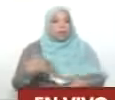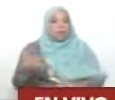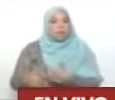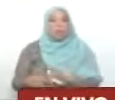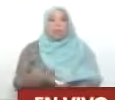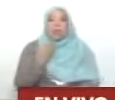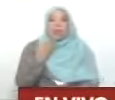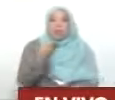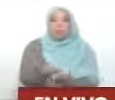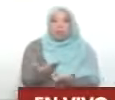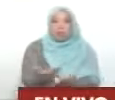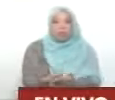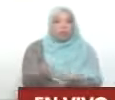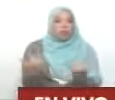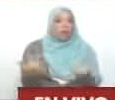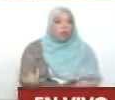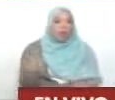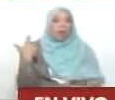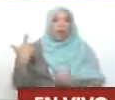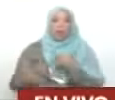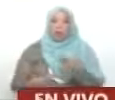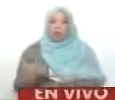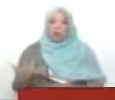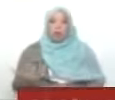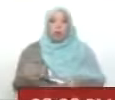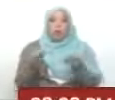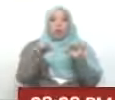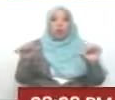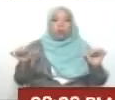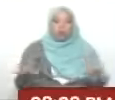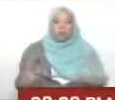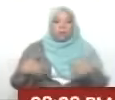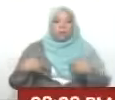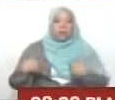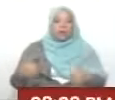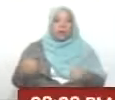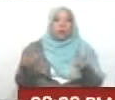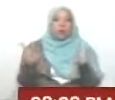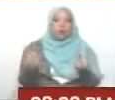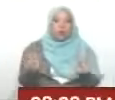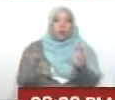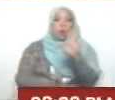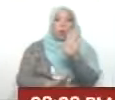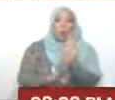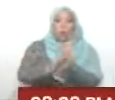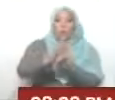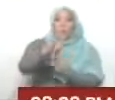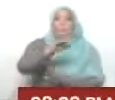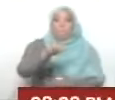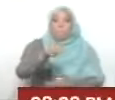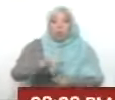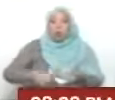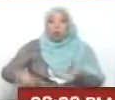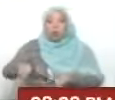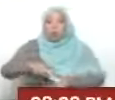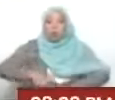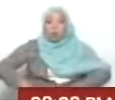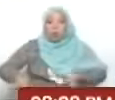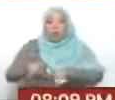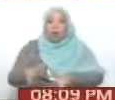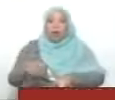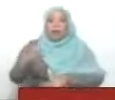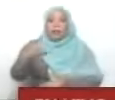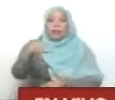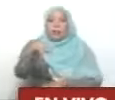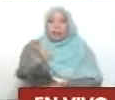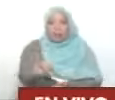seguir profundizando en la construcción de un nuevo sistema de salud en el país y recuperando todos los ambulatorios, todos los CDI,